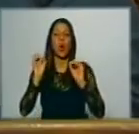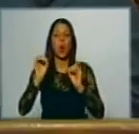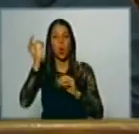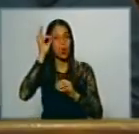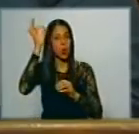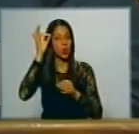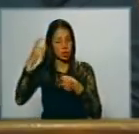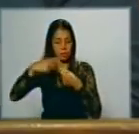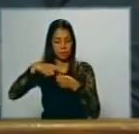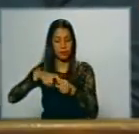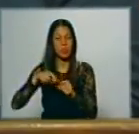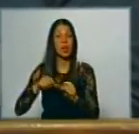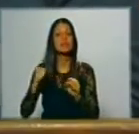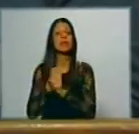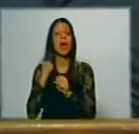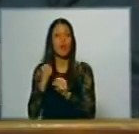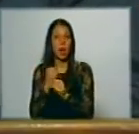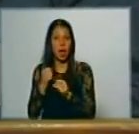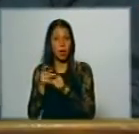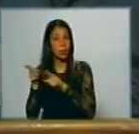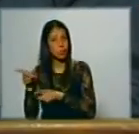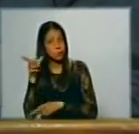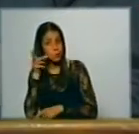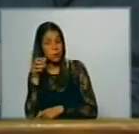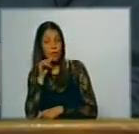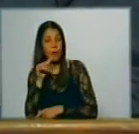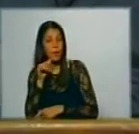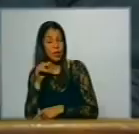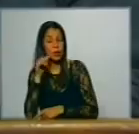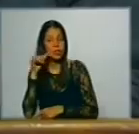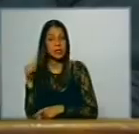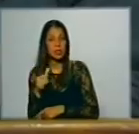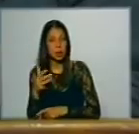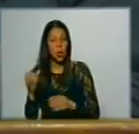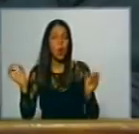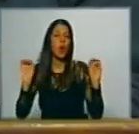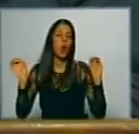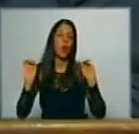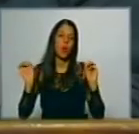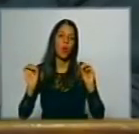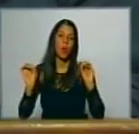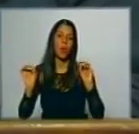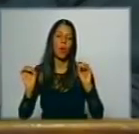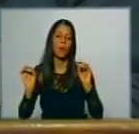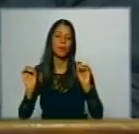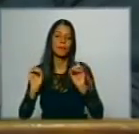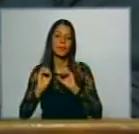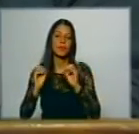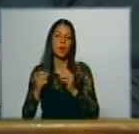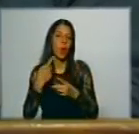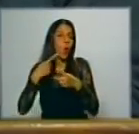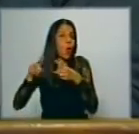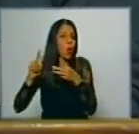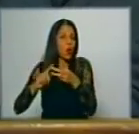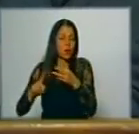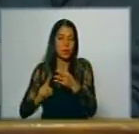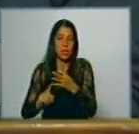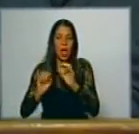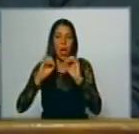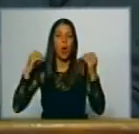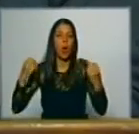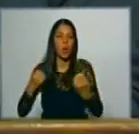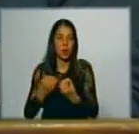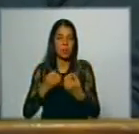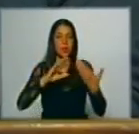de trabajadoras y trabajadores, así como por las instancias de agregación y las organizaciones